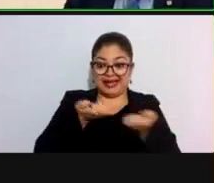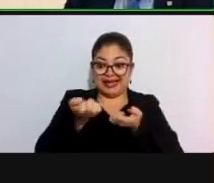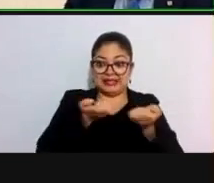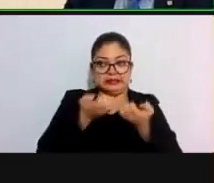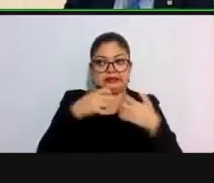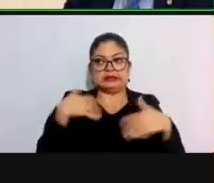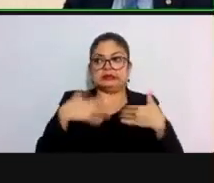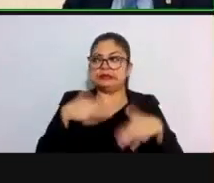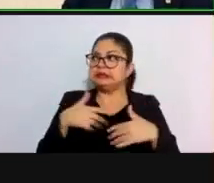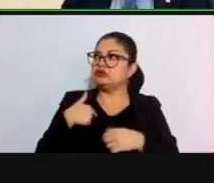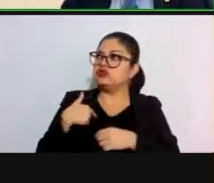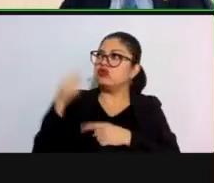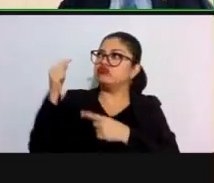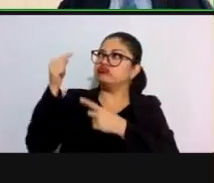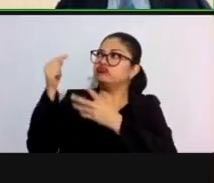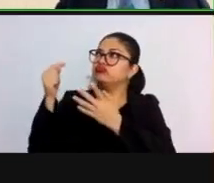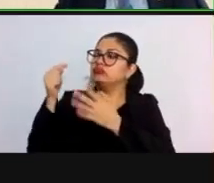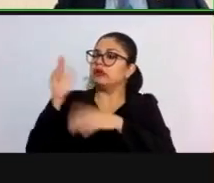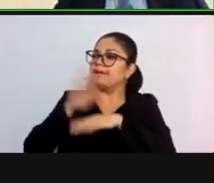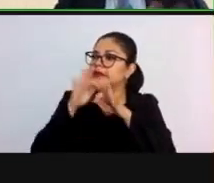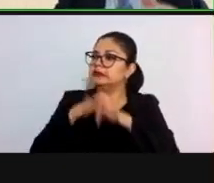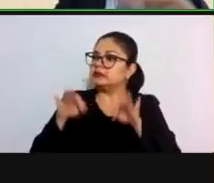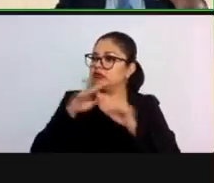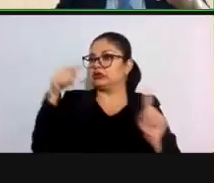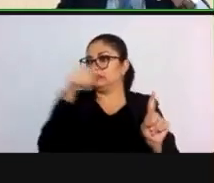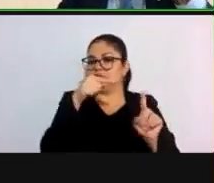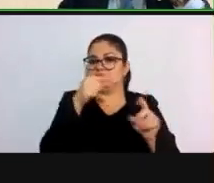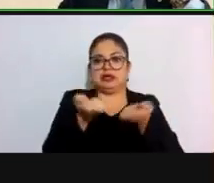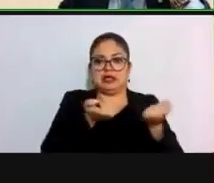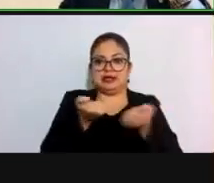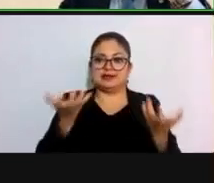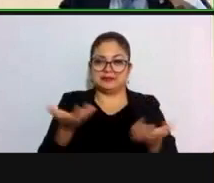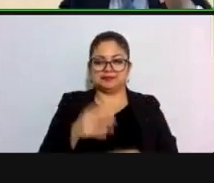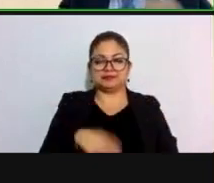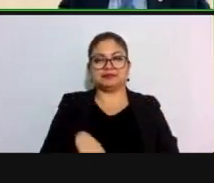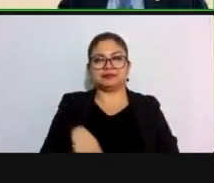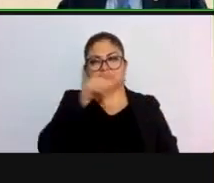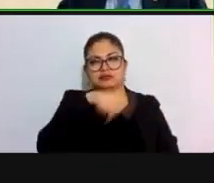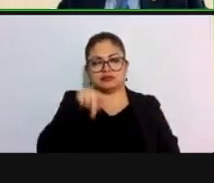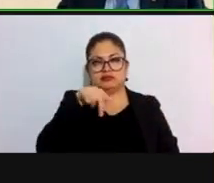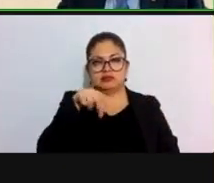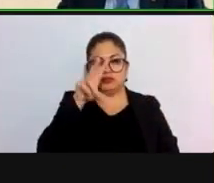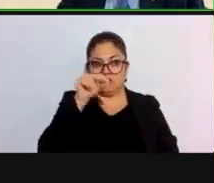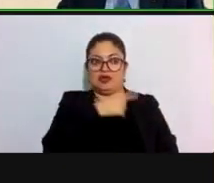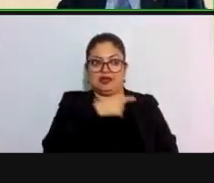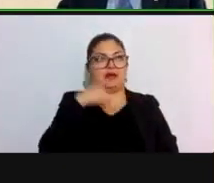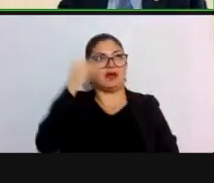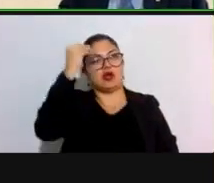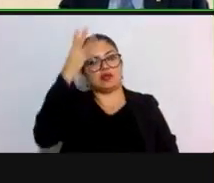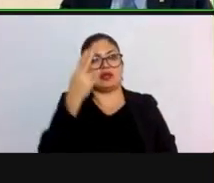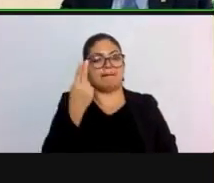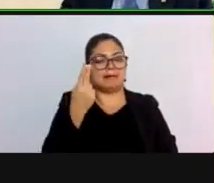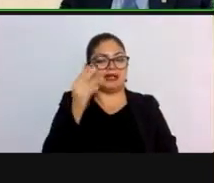No debemos de olvidarnos de hace unos 20, 25 años en que hubo el furor por el jogging o la actividad